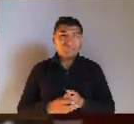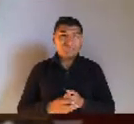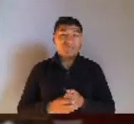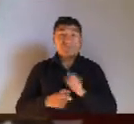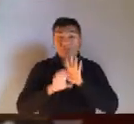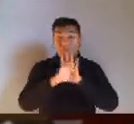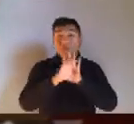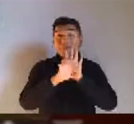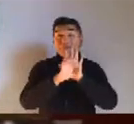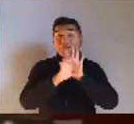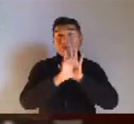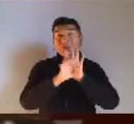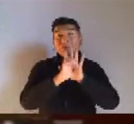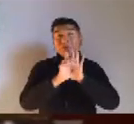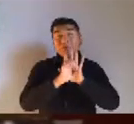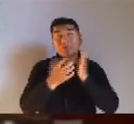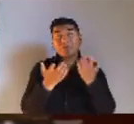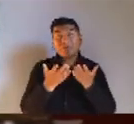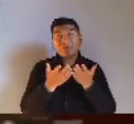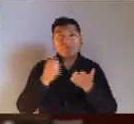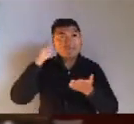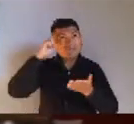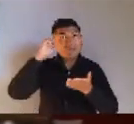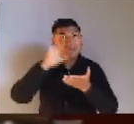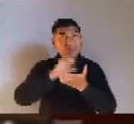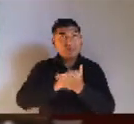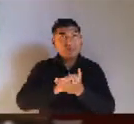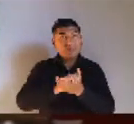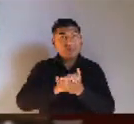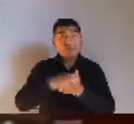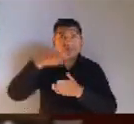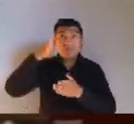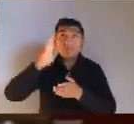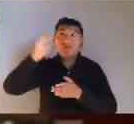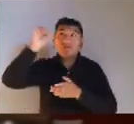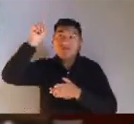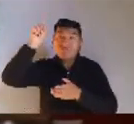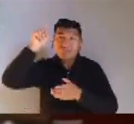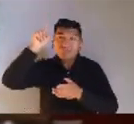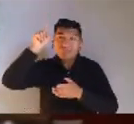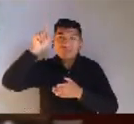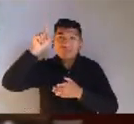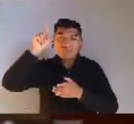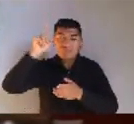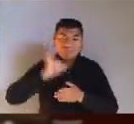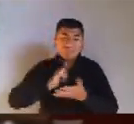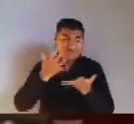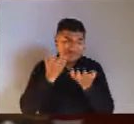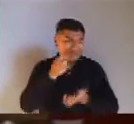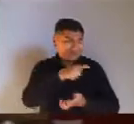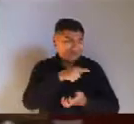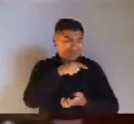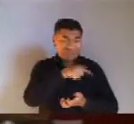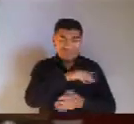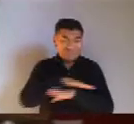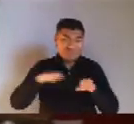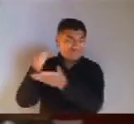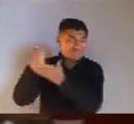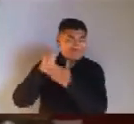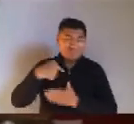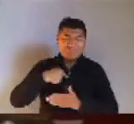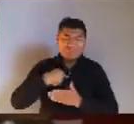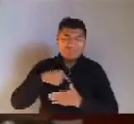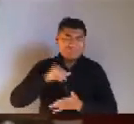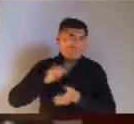Por ejemplo, el creer que Dios debía hacer algo que yo quería y como no lo ha hecho,